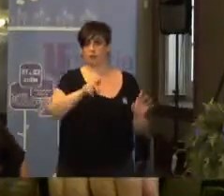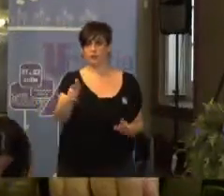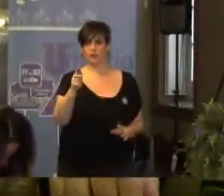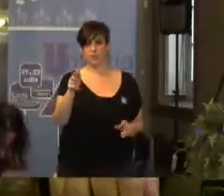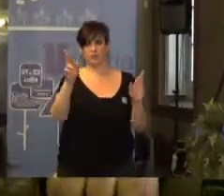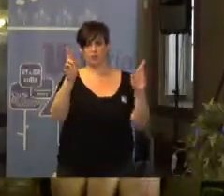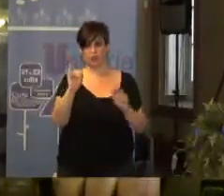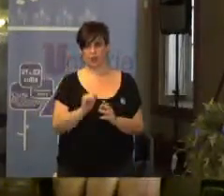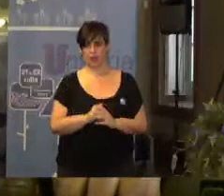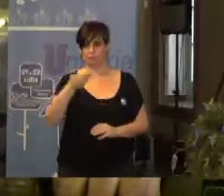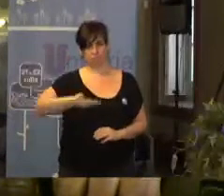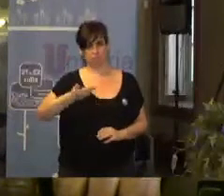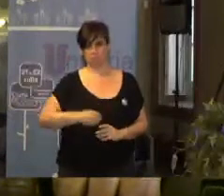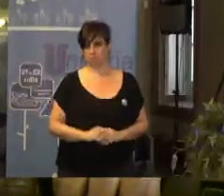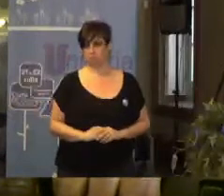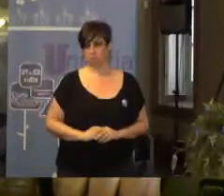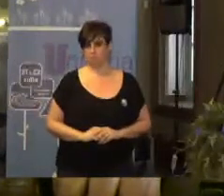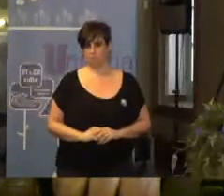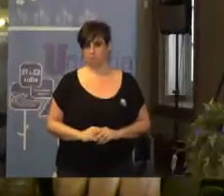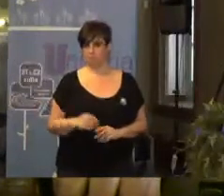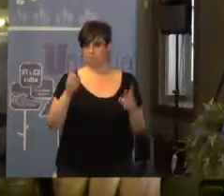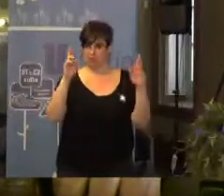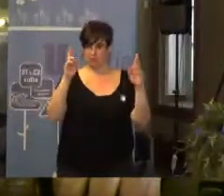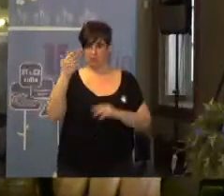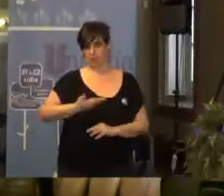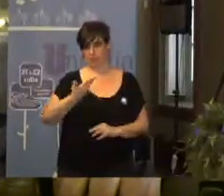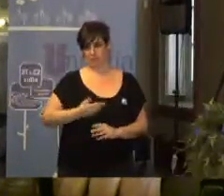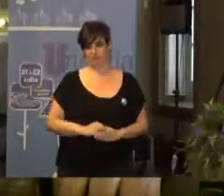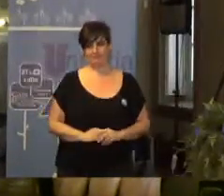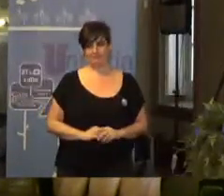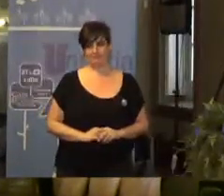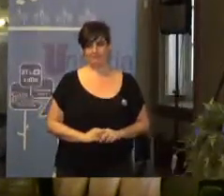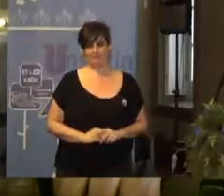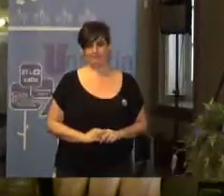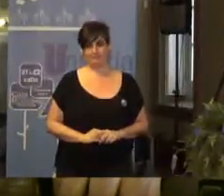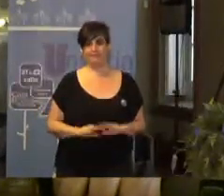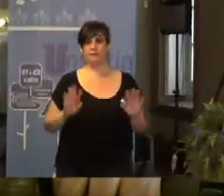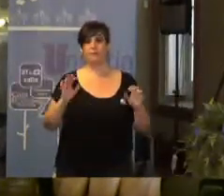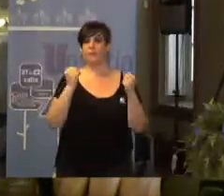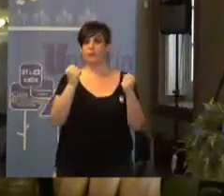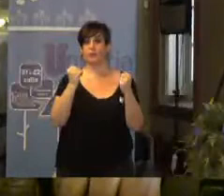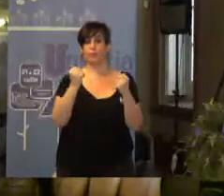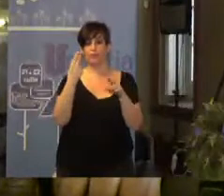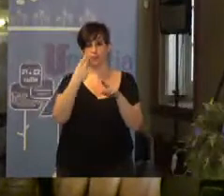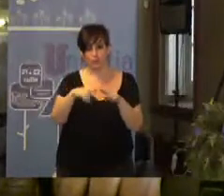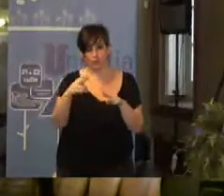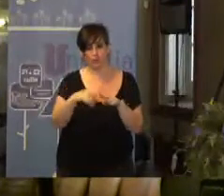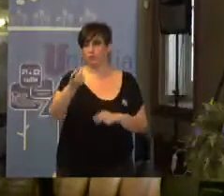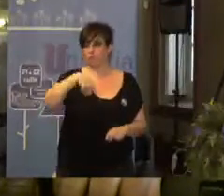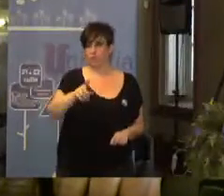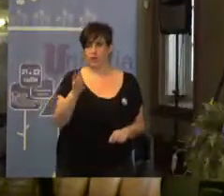moi importante ter esperanza, pero temos as forzas políticas, ou tendes os